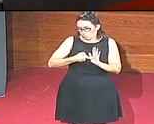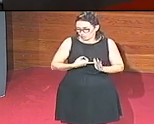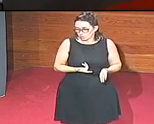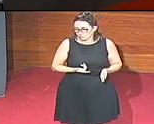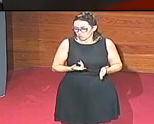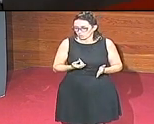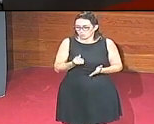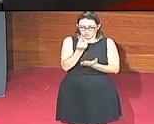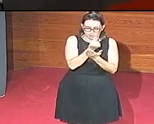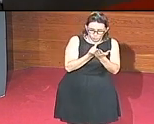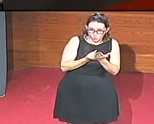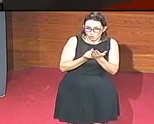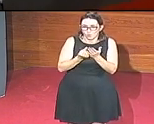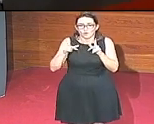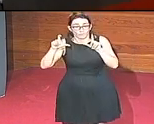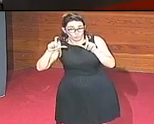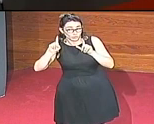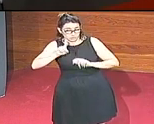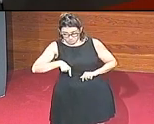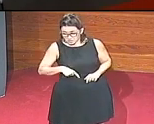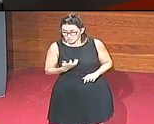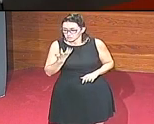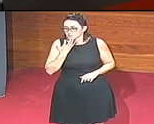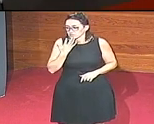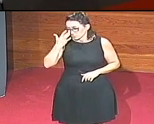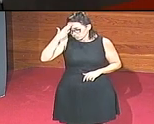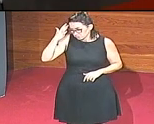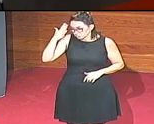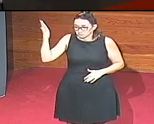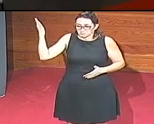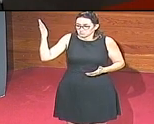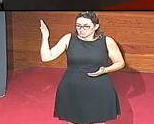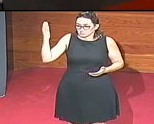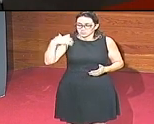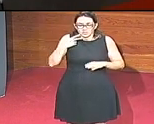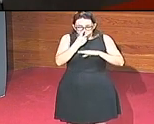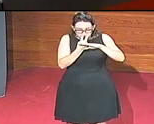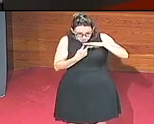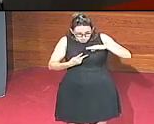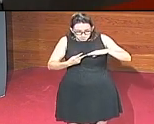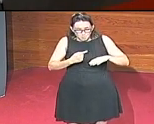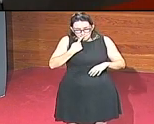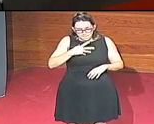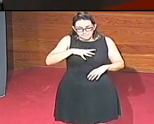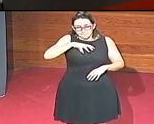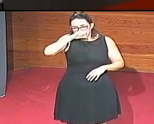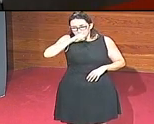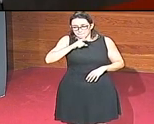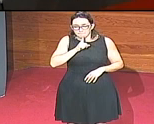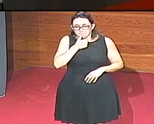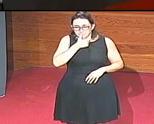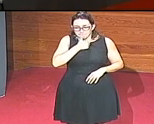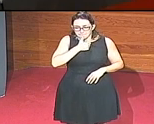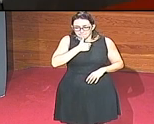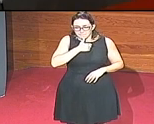utilizamos fotografías si tenemos que explicar qué se siente al hacer la apnea pues lo puedo dibujar y así habría